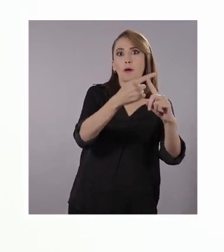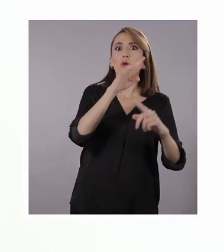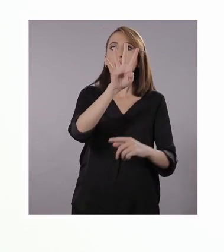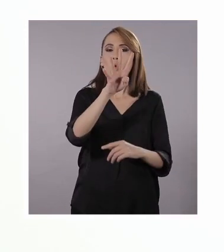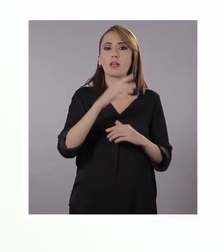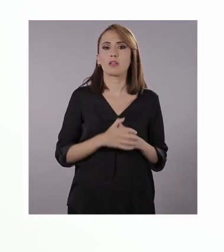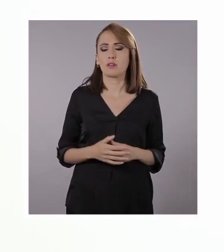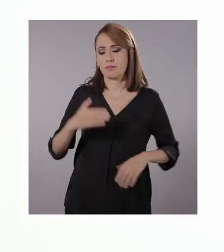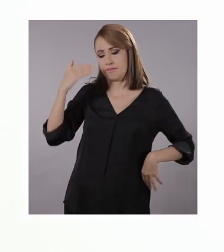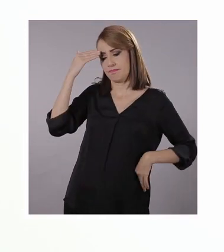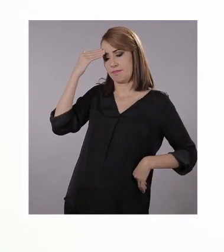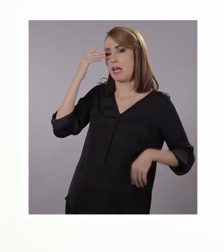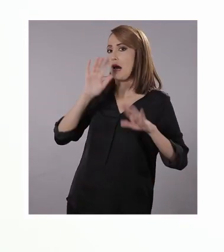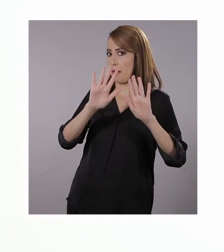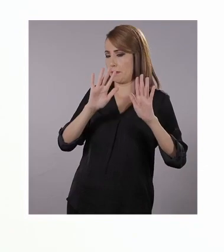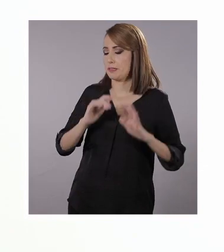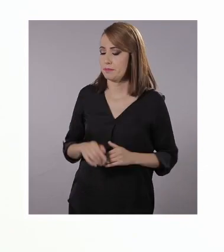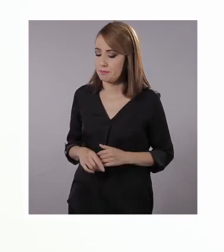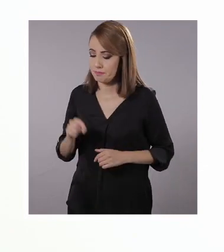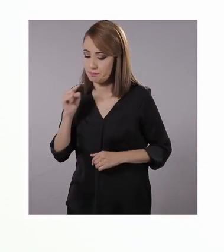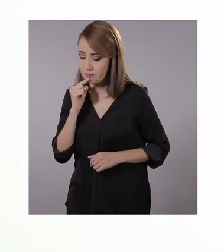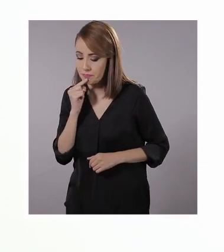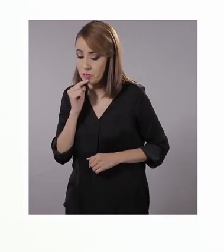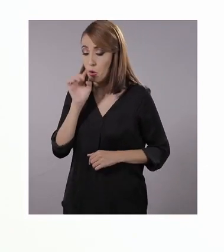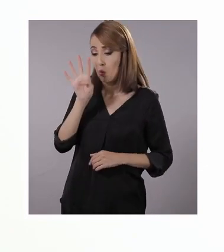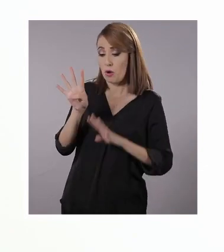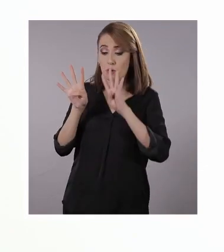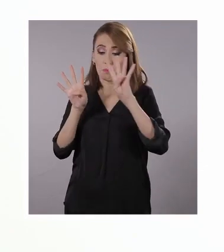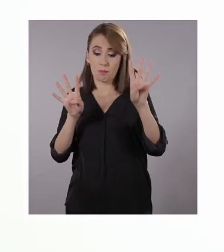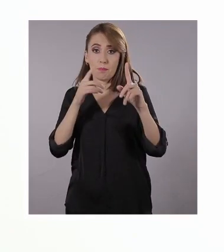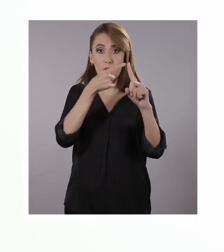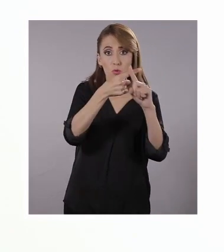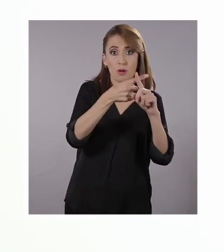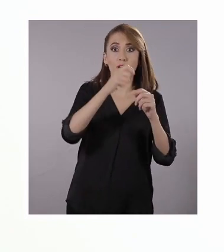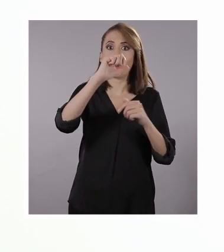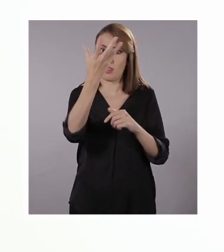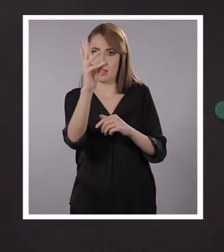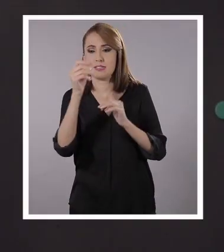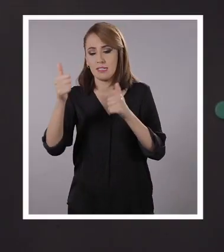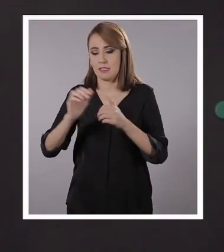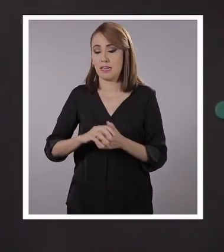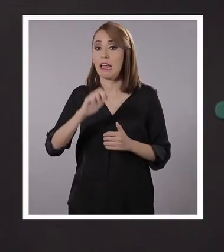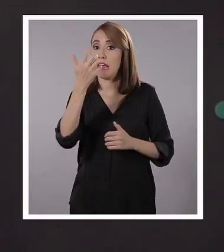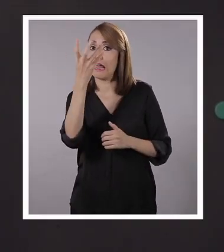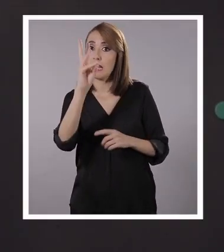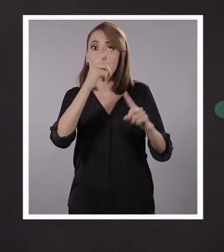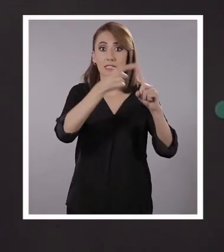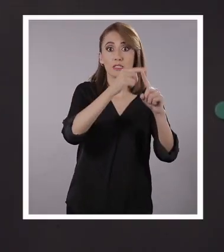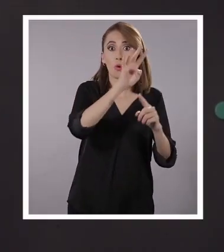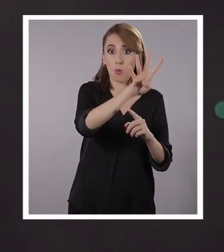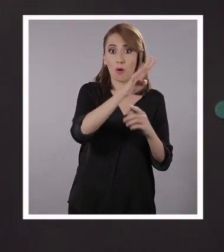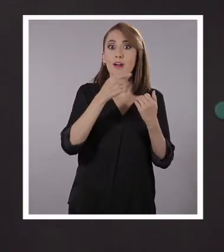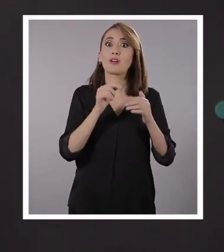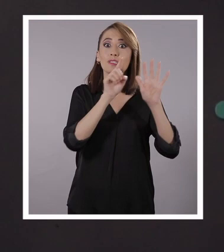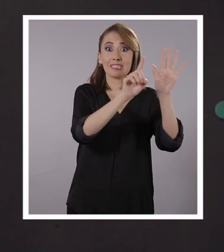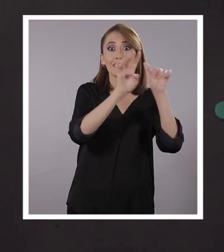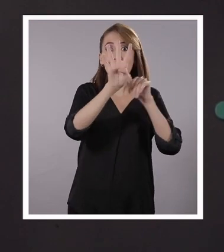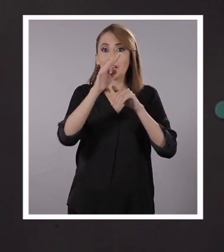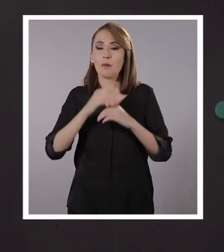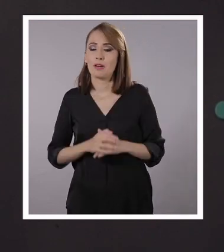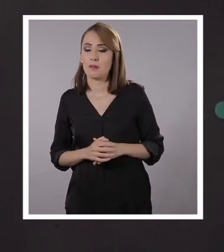Por 4. Por 4, vamos a ver. 4 por 4, 16. 16 por